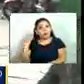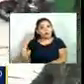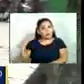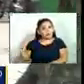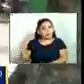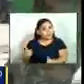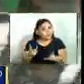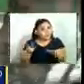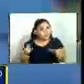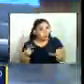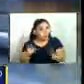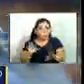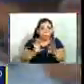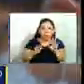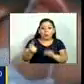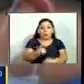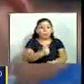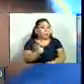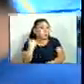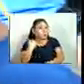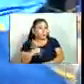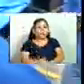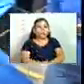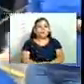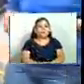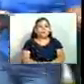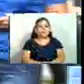ha sido descuidada por la población.